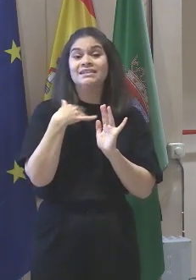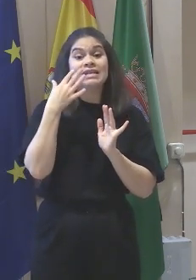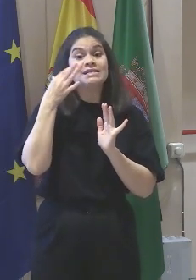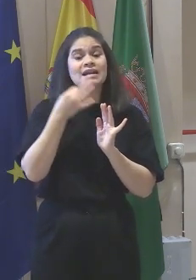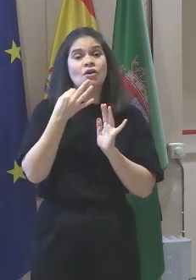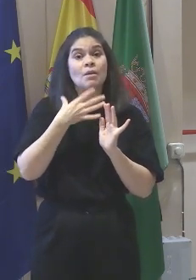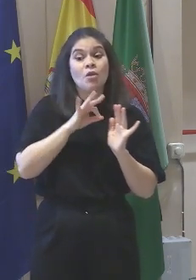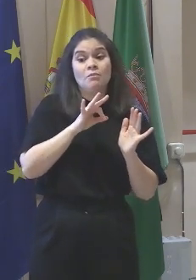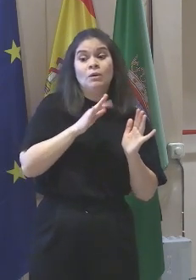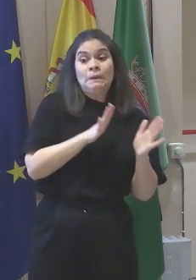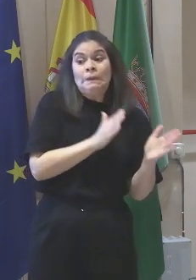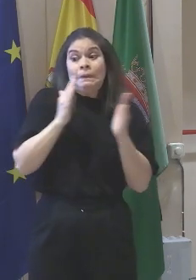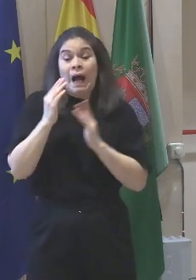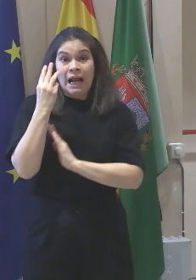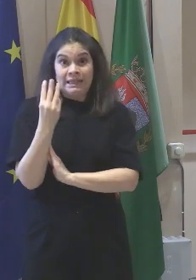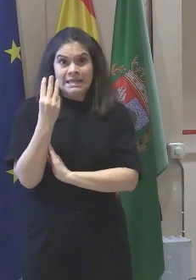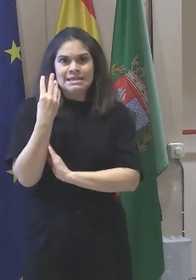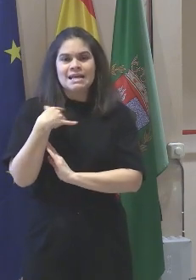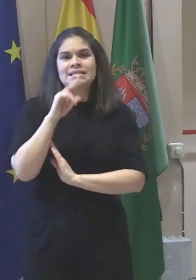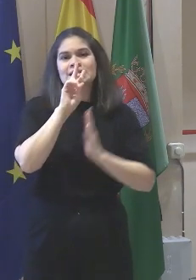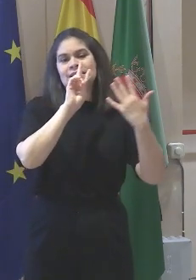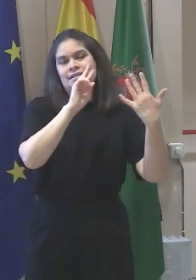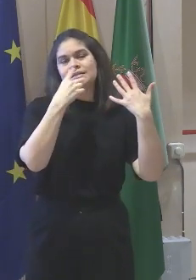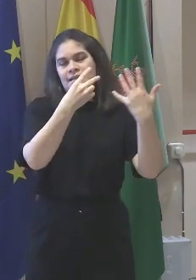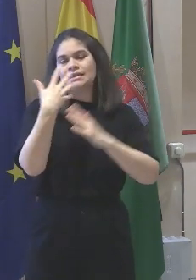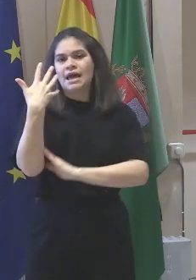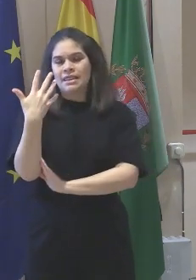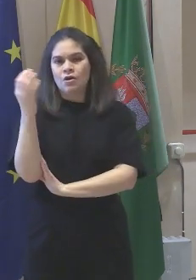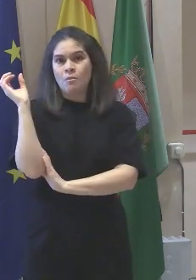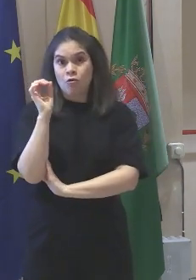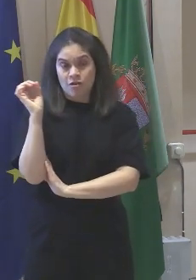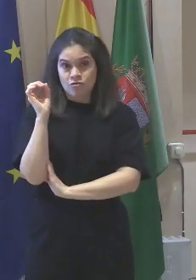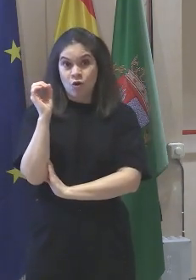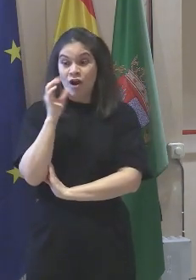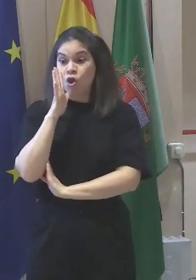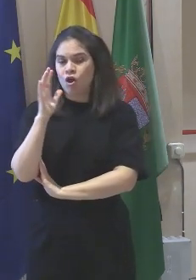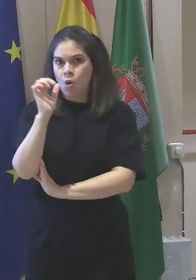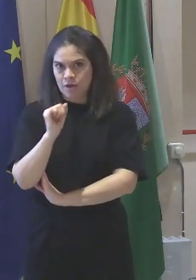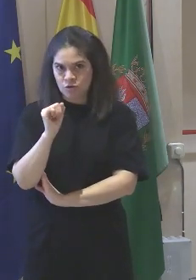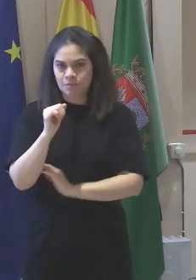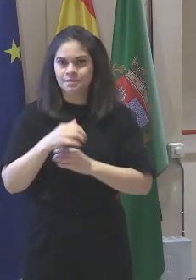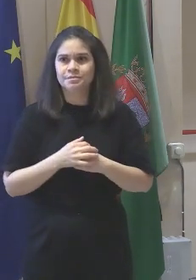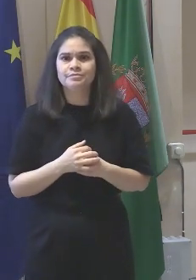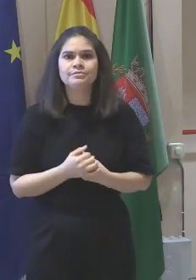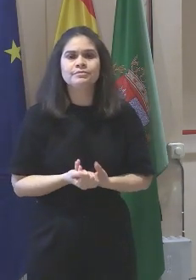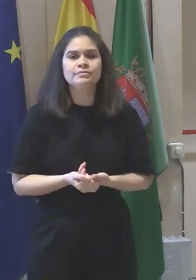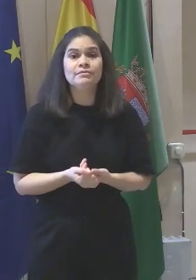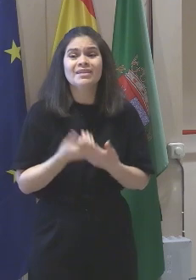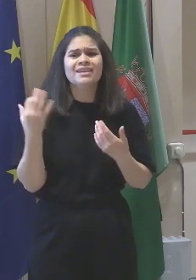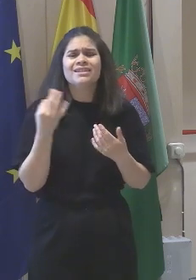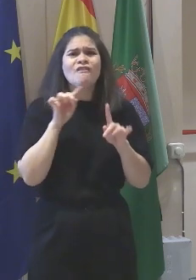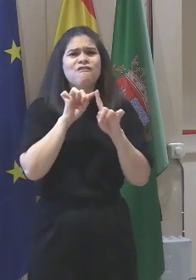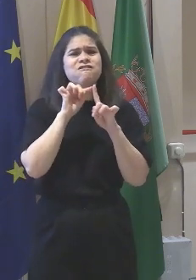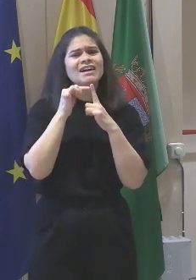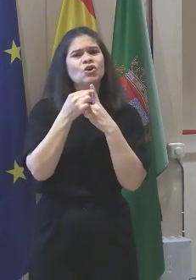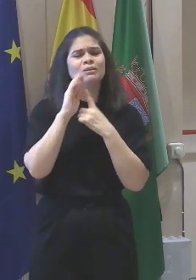a estadio 3 es de alrededor del 75% en esos 5 años. ¿Y qué